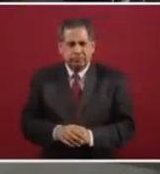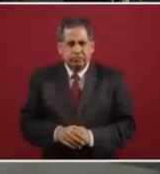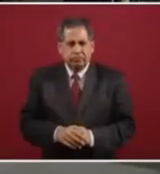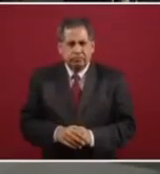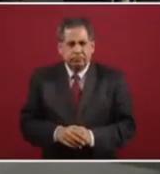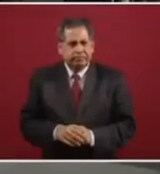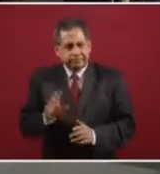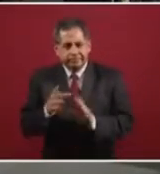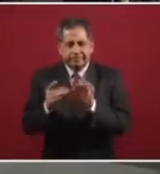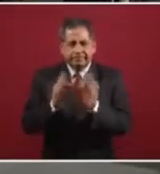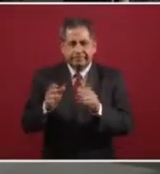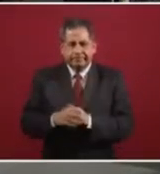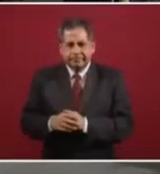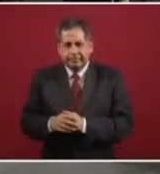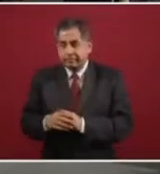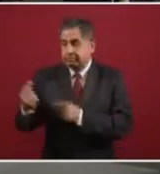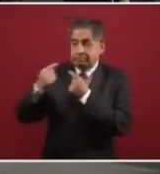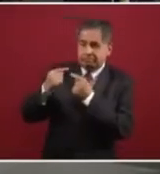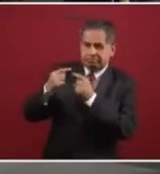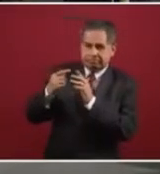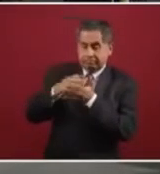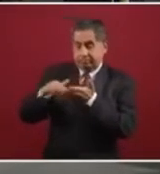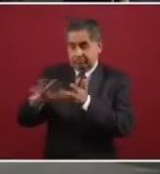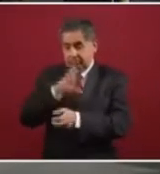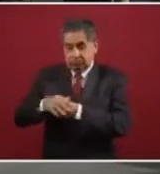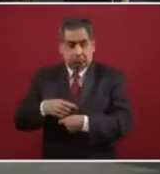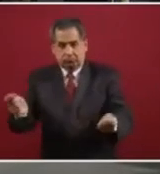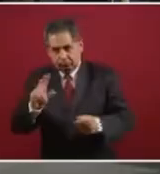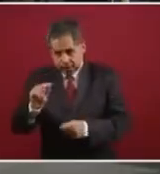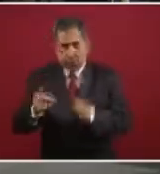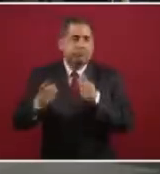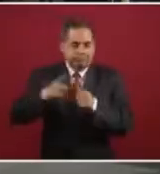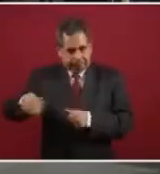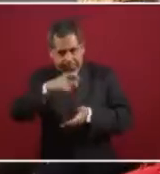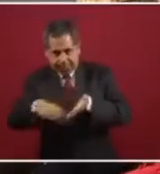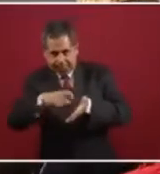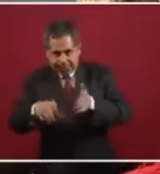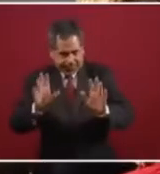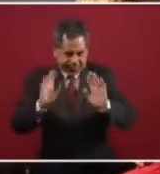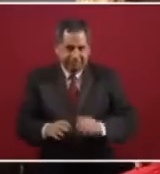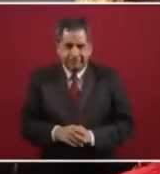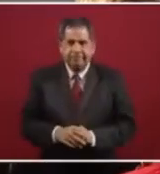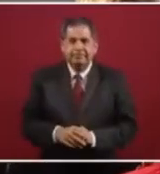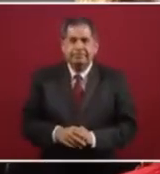voy a, porque si no, la editorial me va a reclamar. Es decir, ya no lo van a comprar.